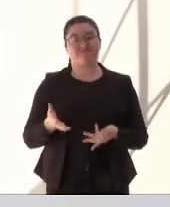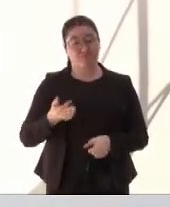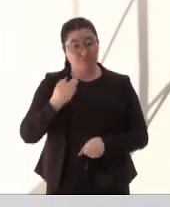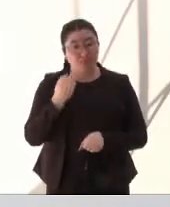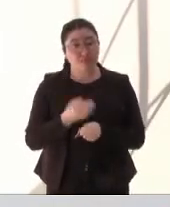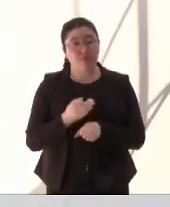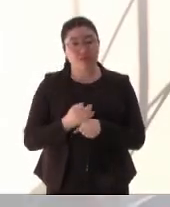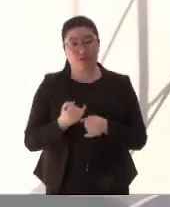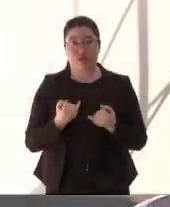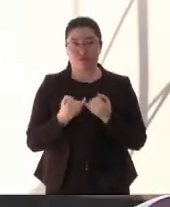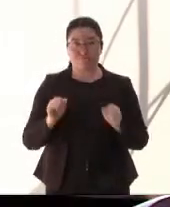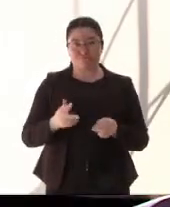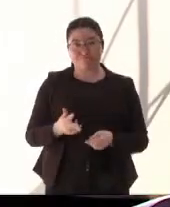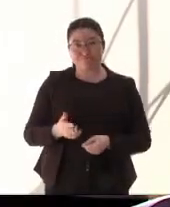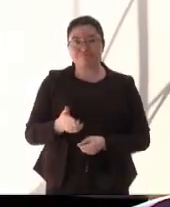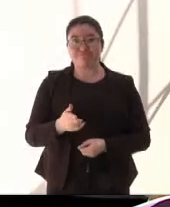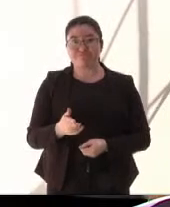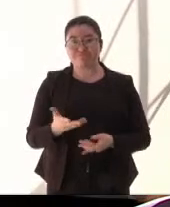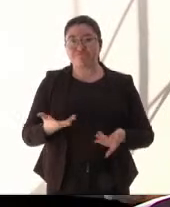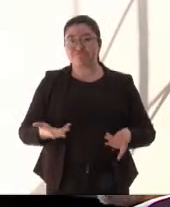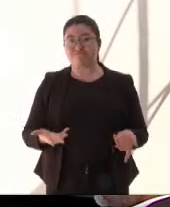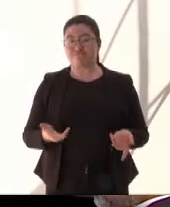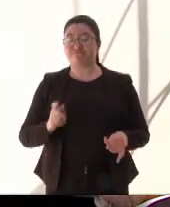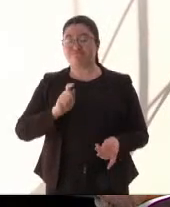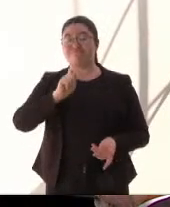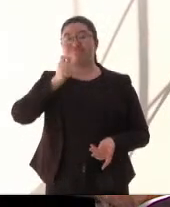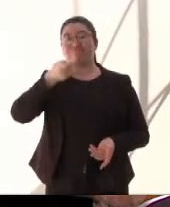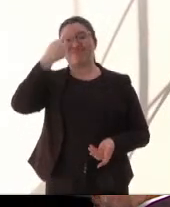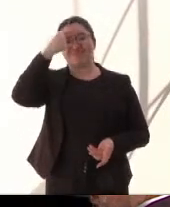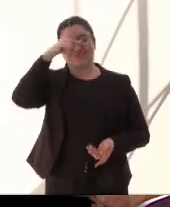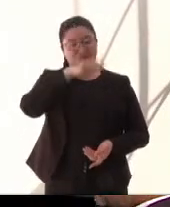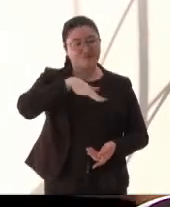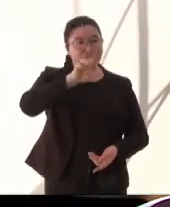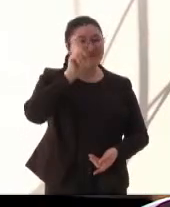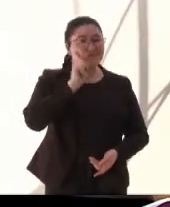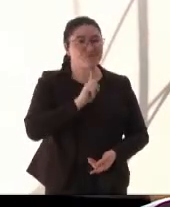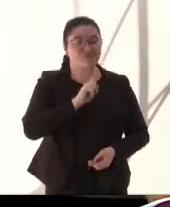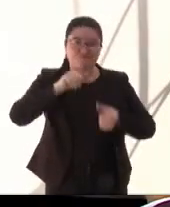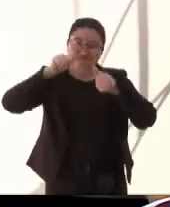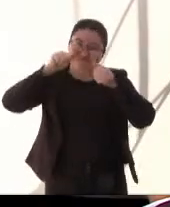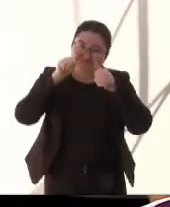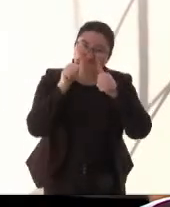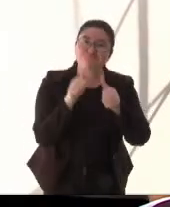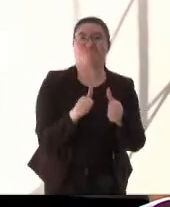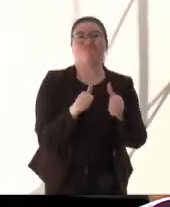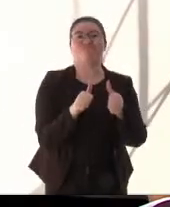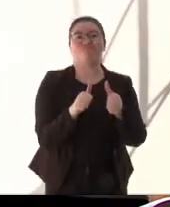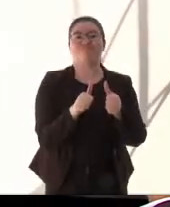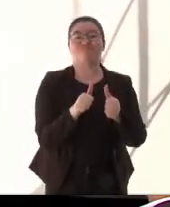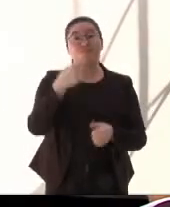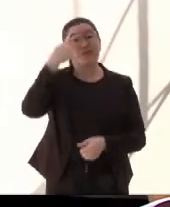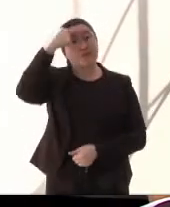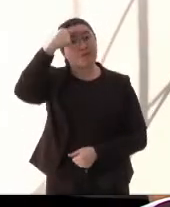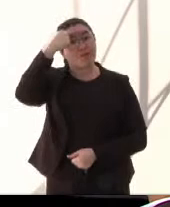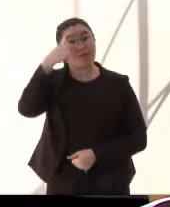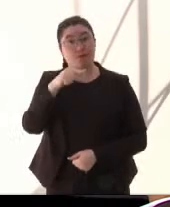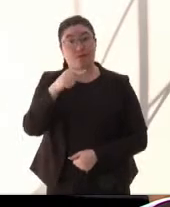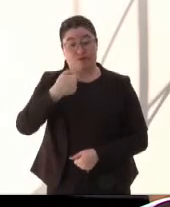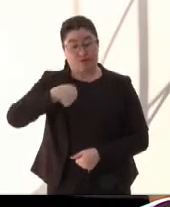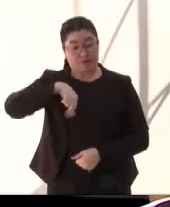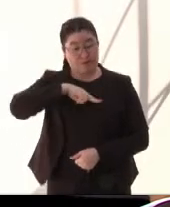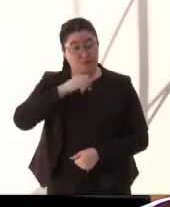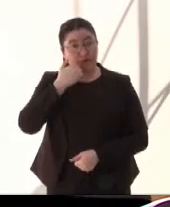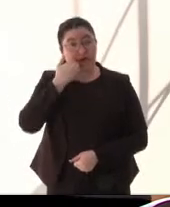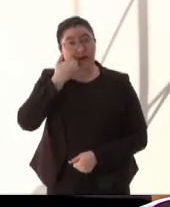¿sí?, es para atenderlas, es para buscar que no